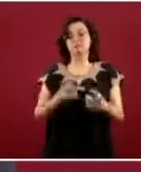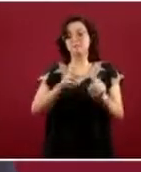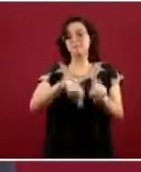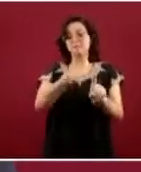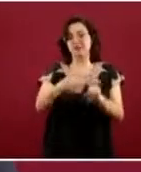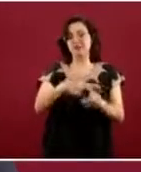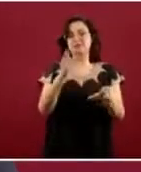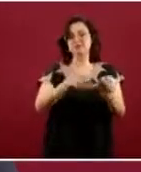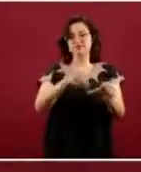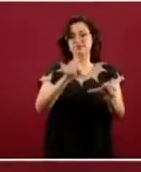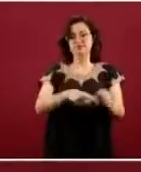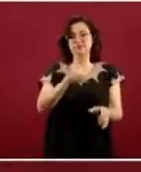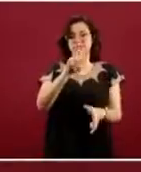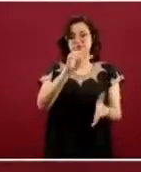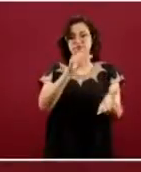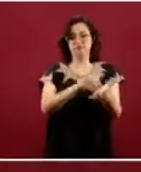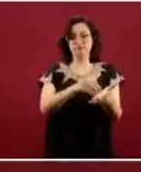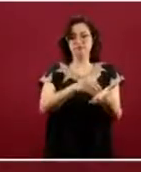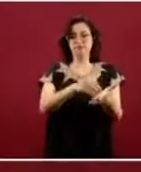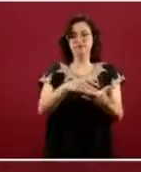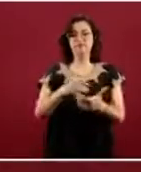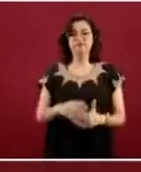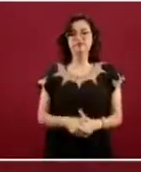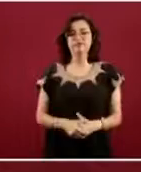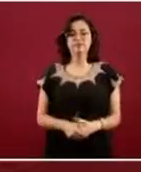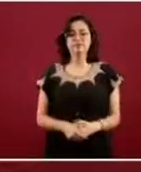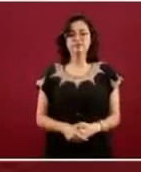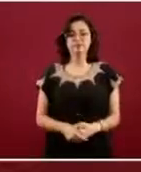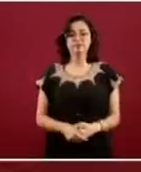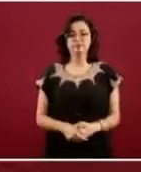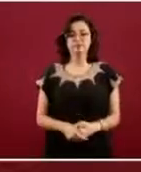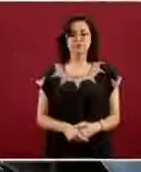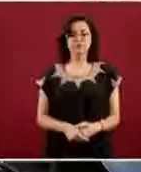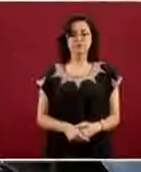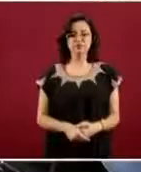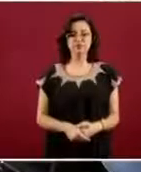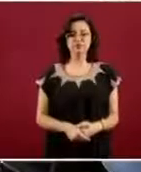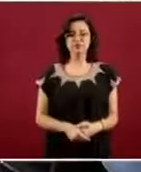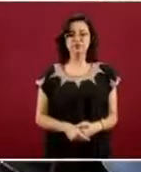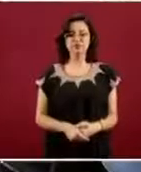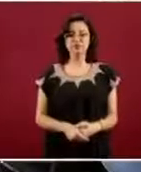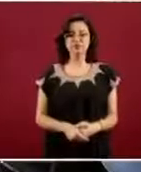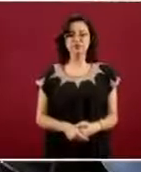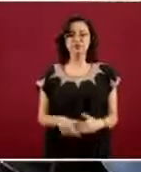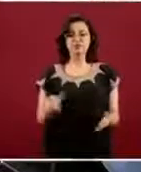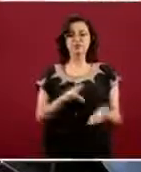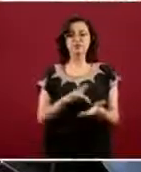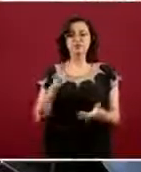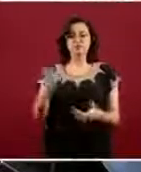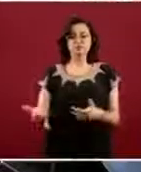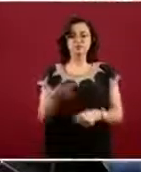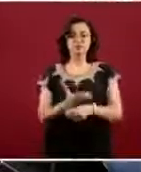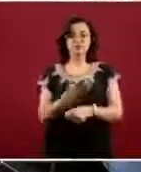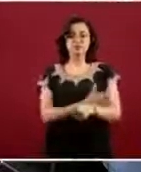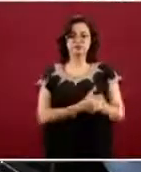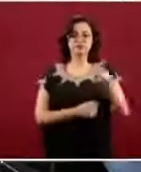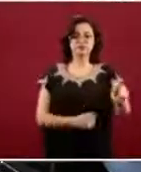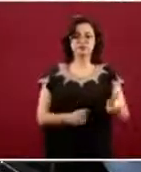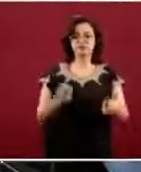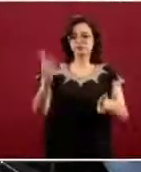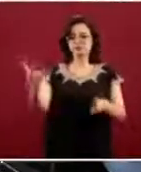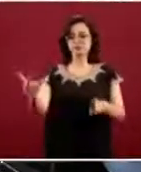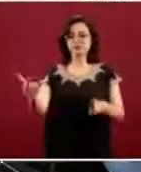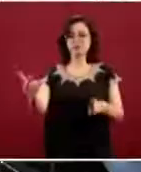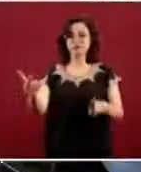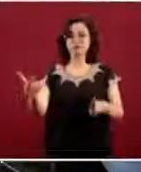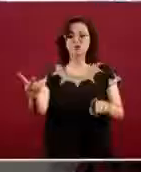se inscriban a la convocatoria de especialistas. Sí. Gracias, doctor. La compañera, los dos compañeros aquí.